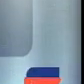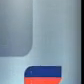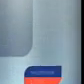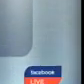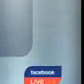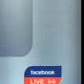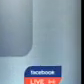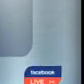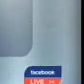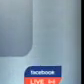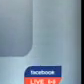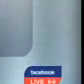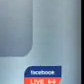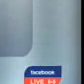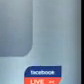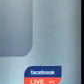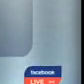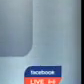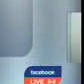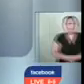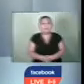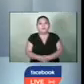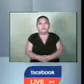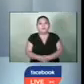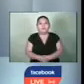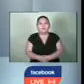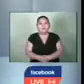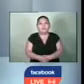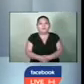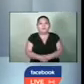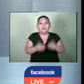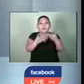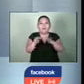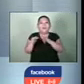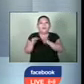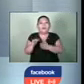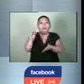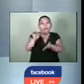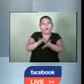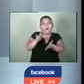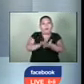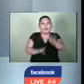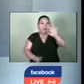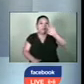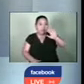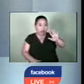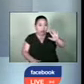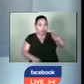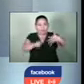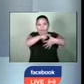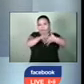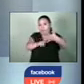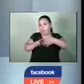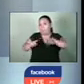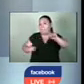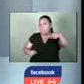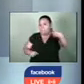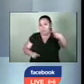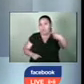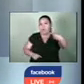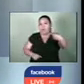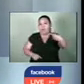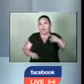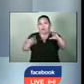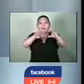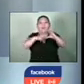Y según la compañía de seguridad informática ESET, existen 5 tipos de estafas electrónicas más comunes entre los usuarios. 1. La primera,